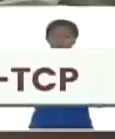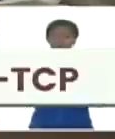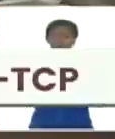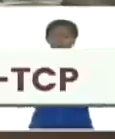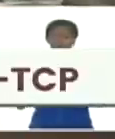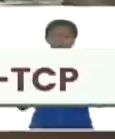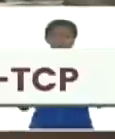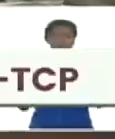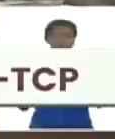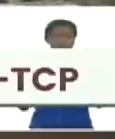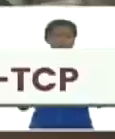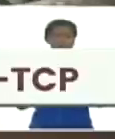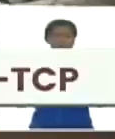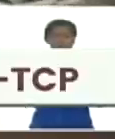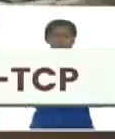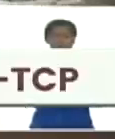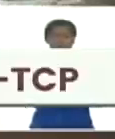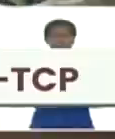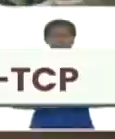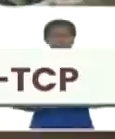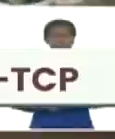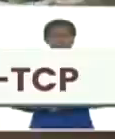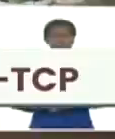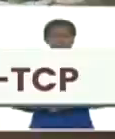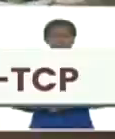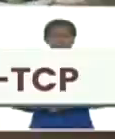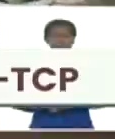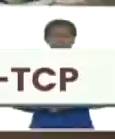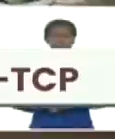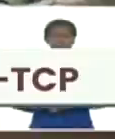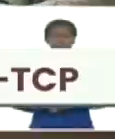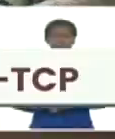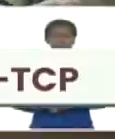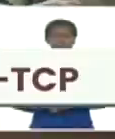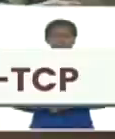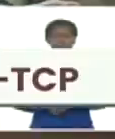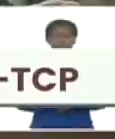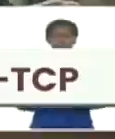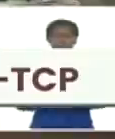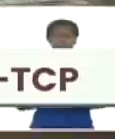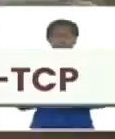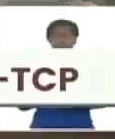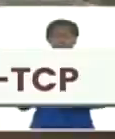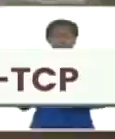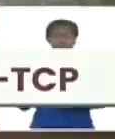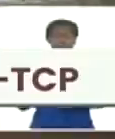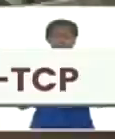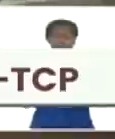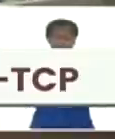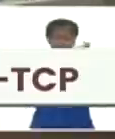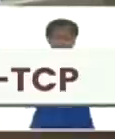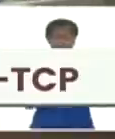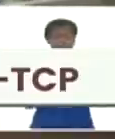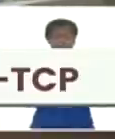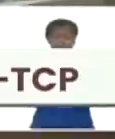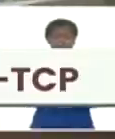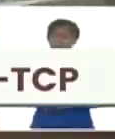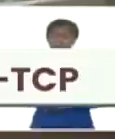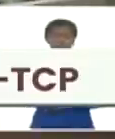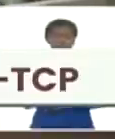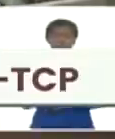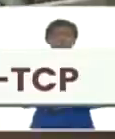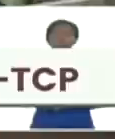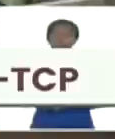friends, but they are wrong, que son nuestros amigos, pero que están equivocados. And they must correct these errors. Y que tienen que